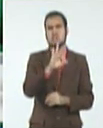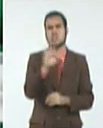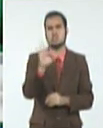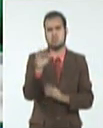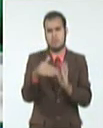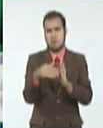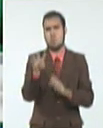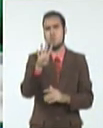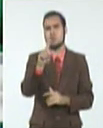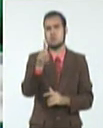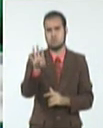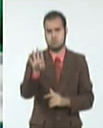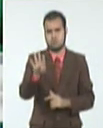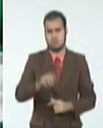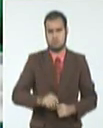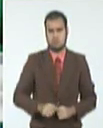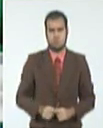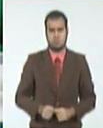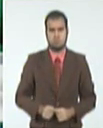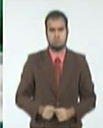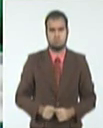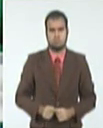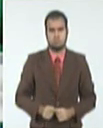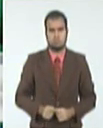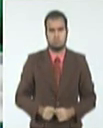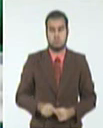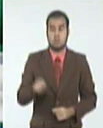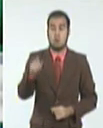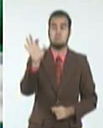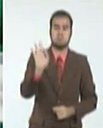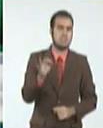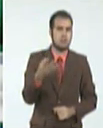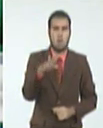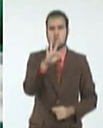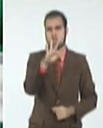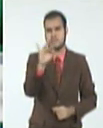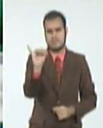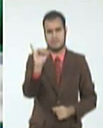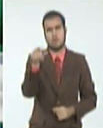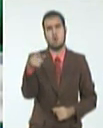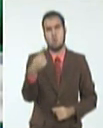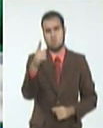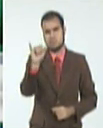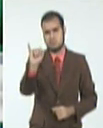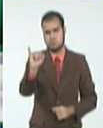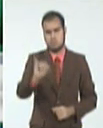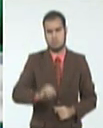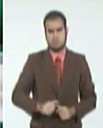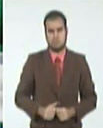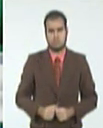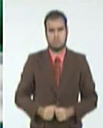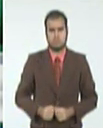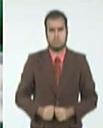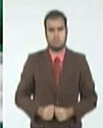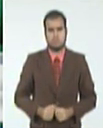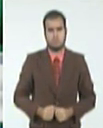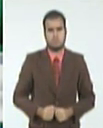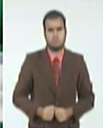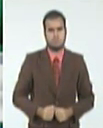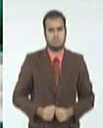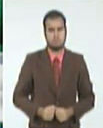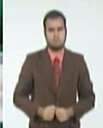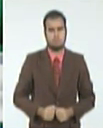288.414, que es el 86,6% de todas las personas diagnosticadas. Estamos hablando